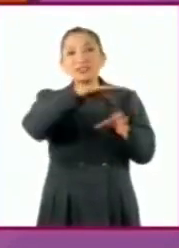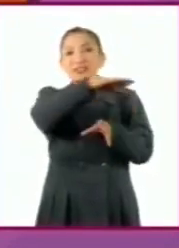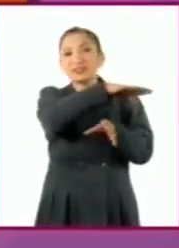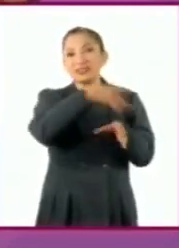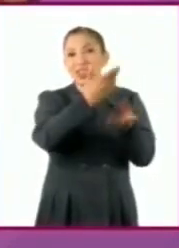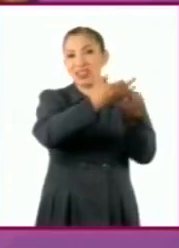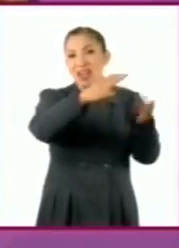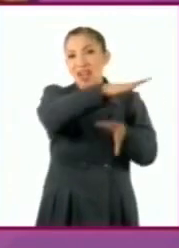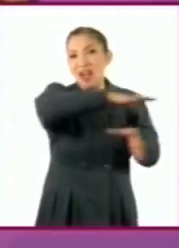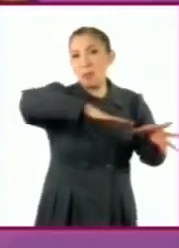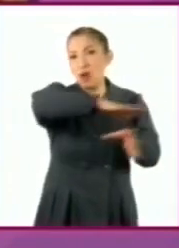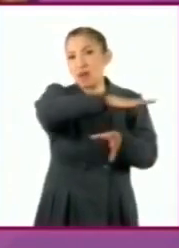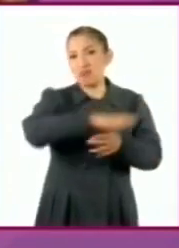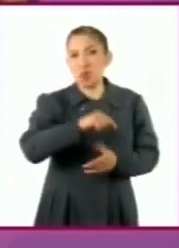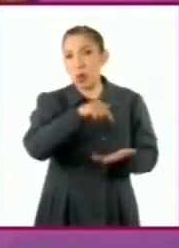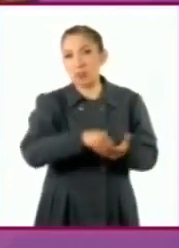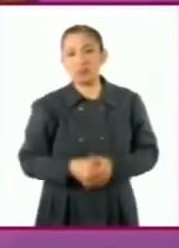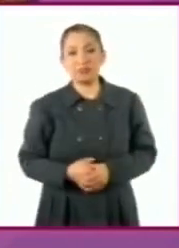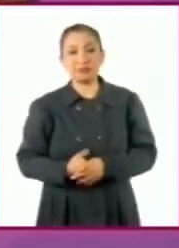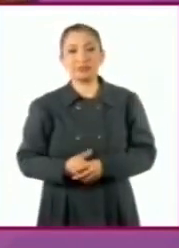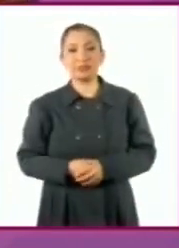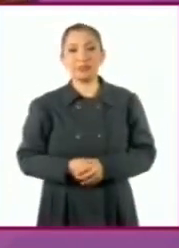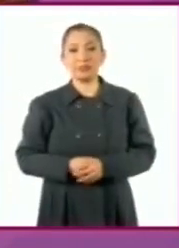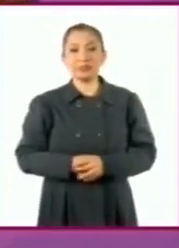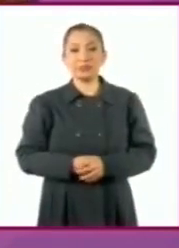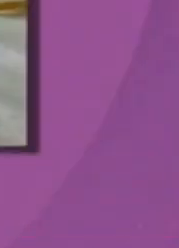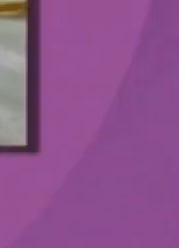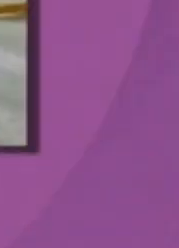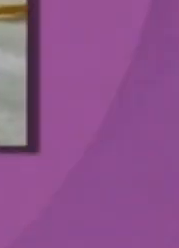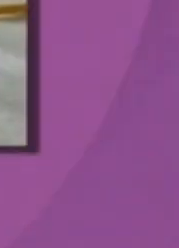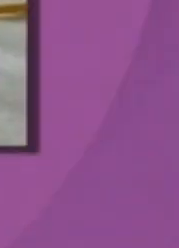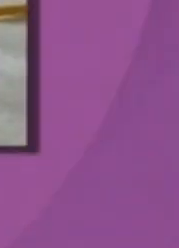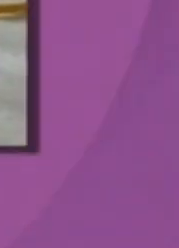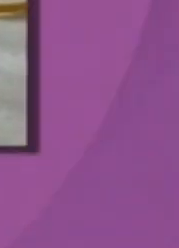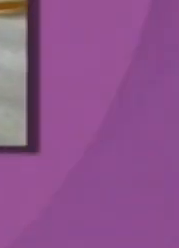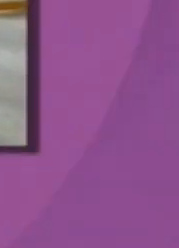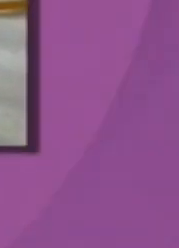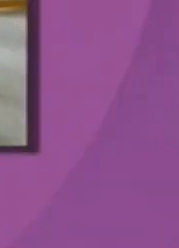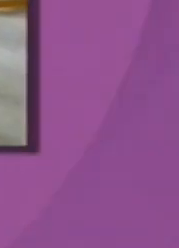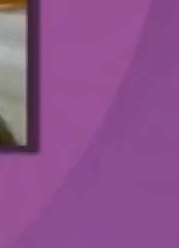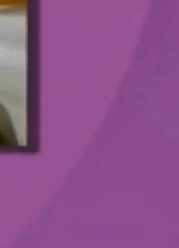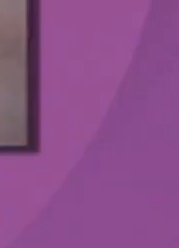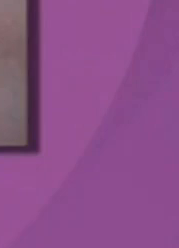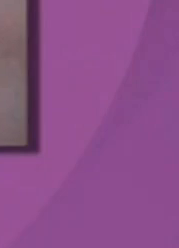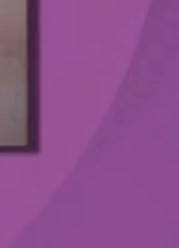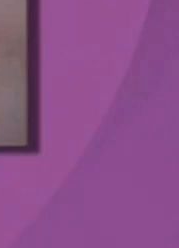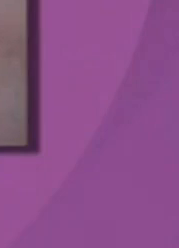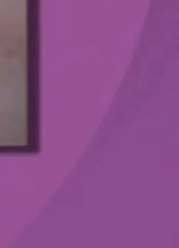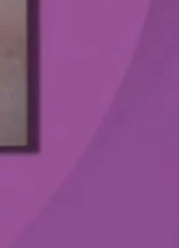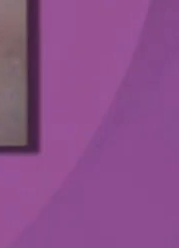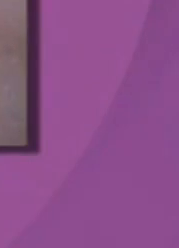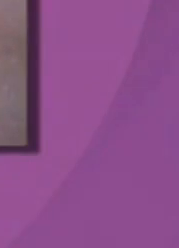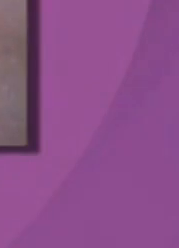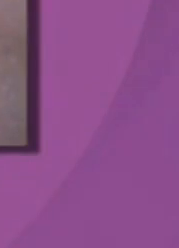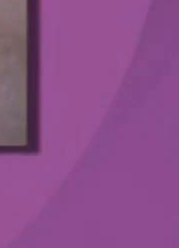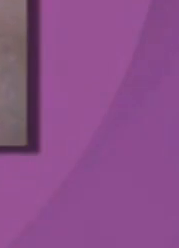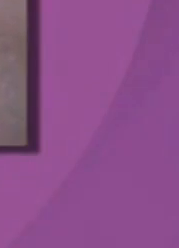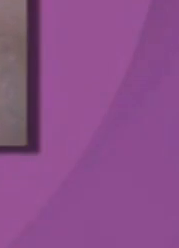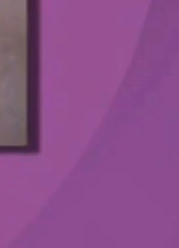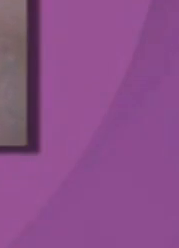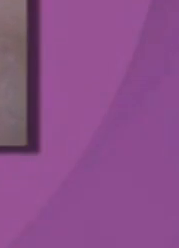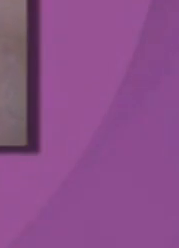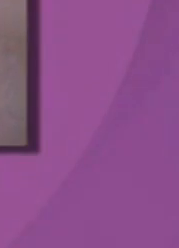jade, serpentina y obsidiana, así como vasijas de cerámica. ¿Sabían que otra fuente importante para el descubrimiento